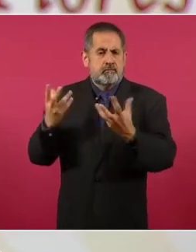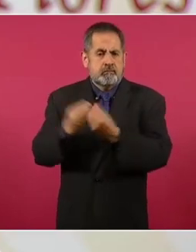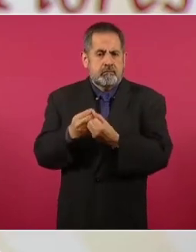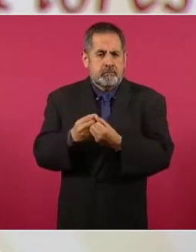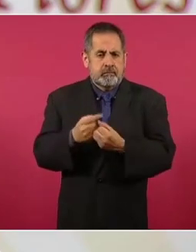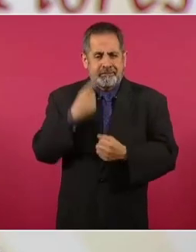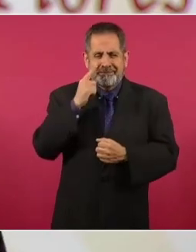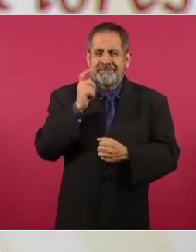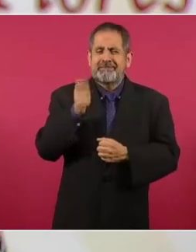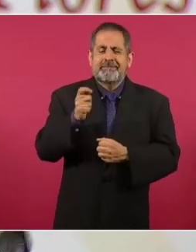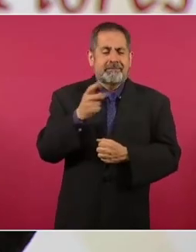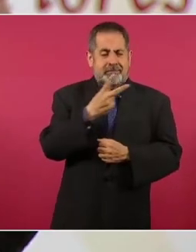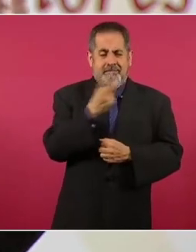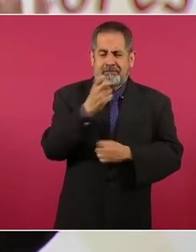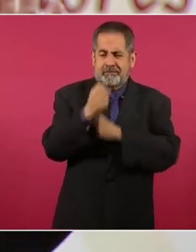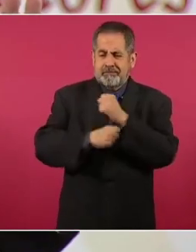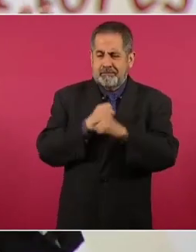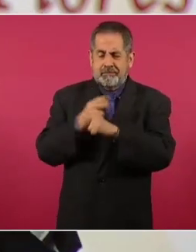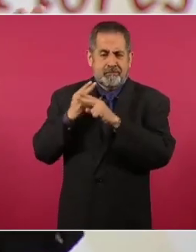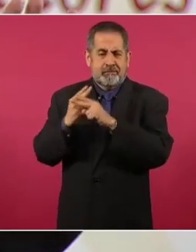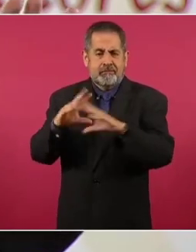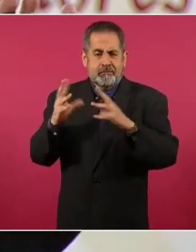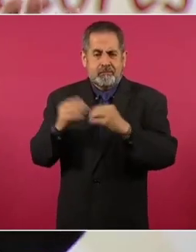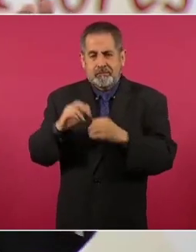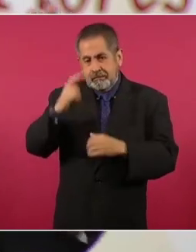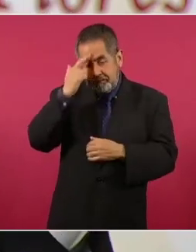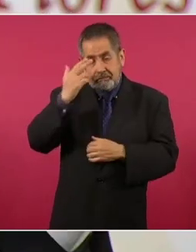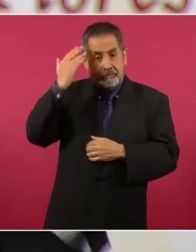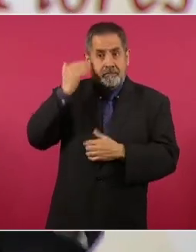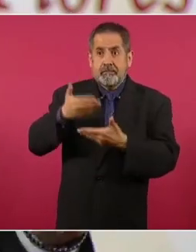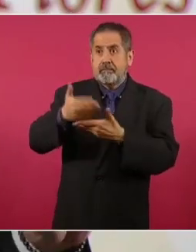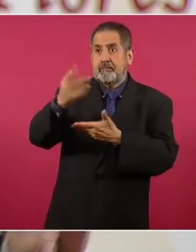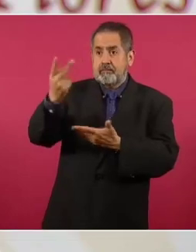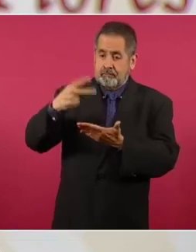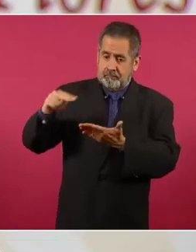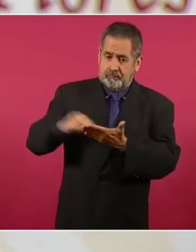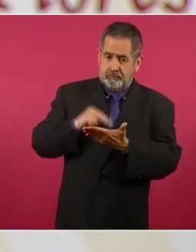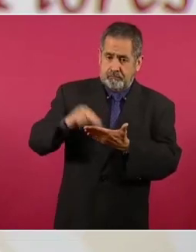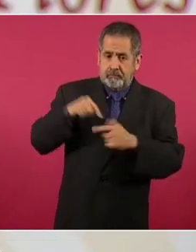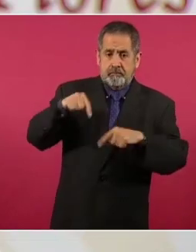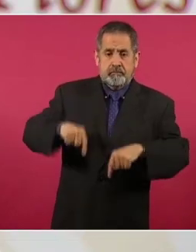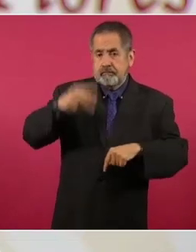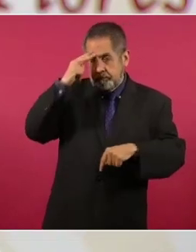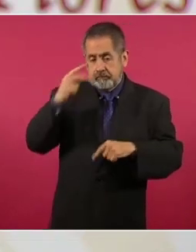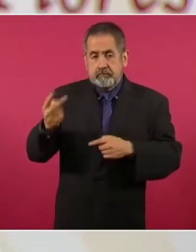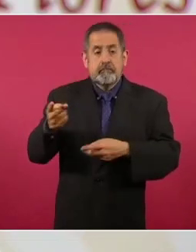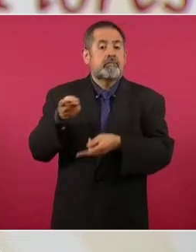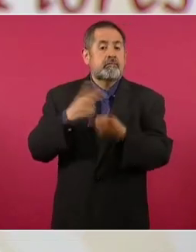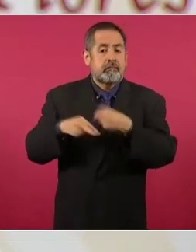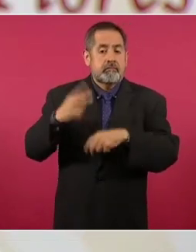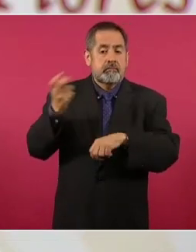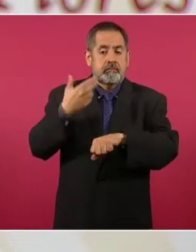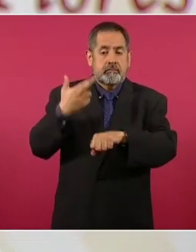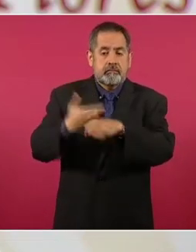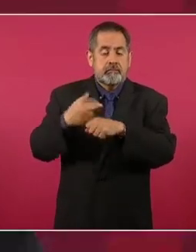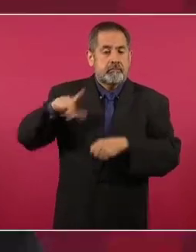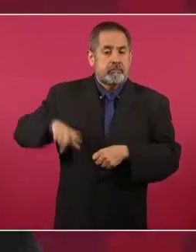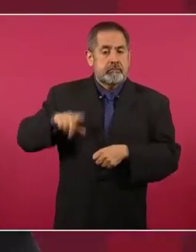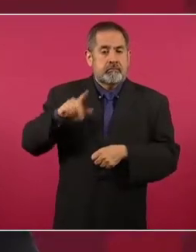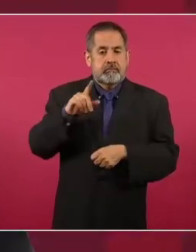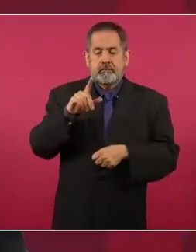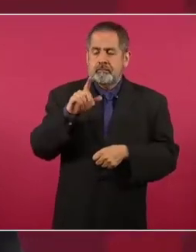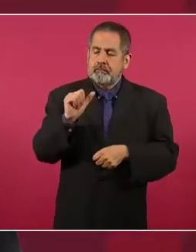Bicentenario. Como ustedes recordarán, cuando este entendimiento se suscribió en México, vino el secretario de Estado, Blinken,